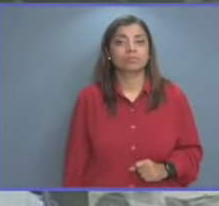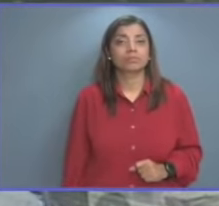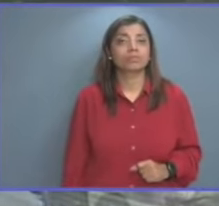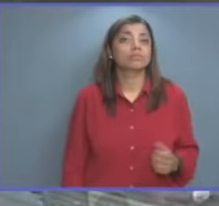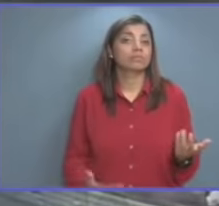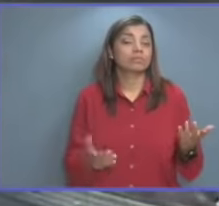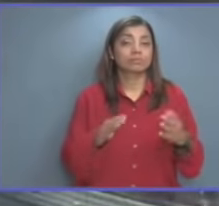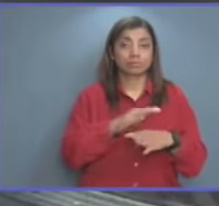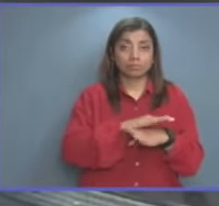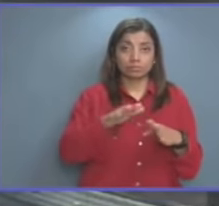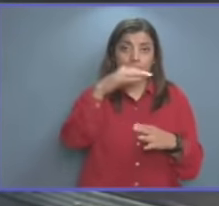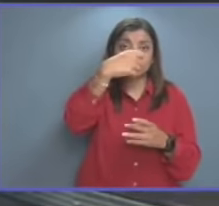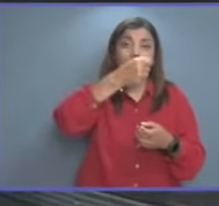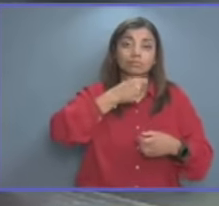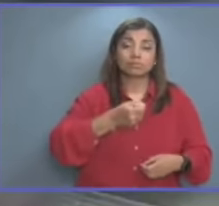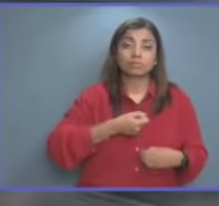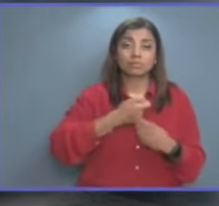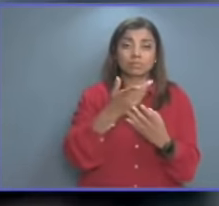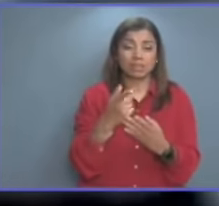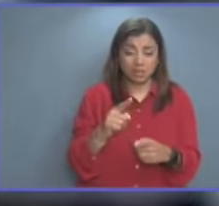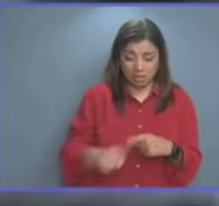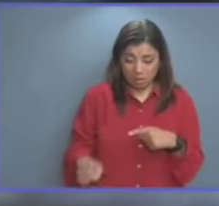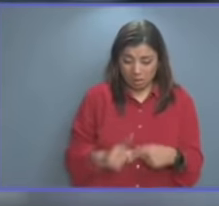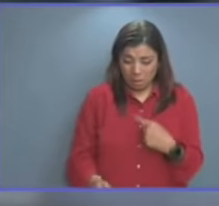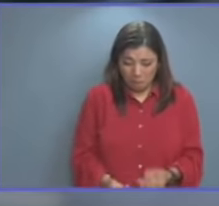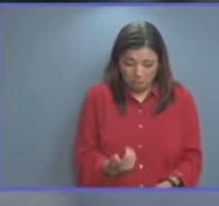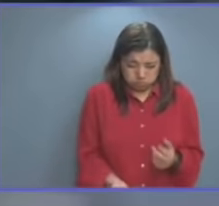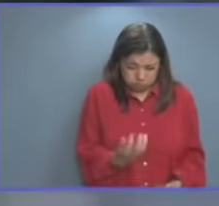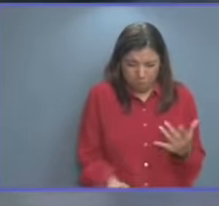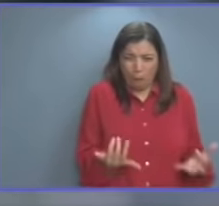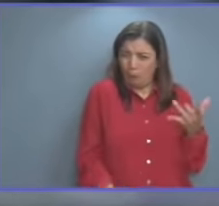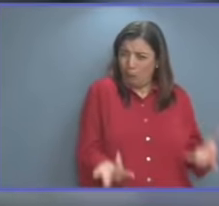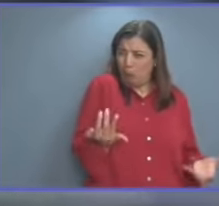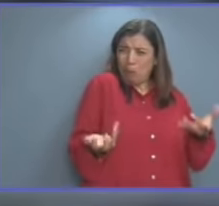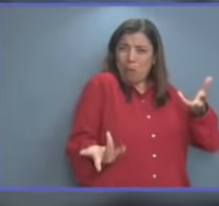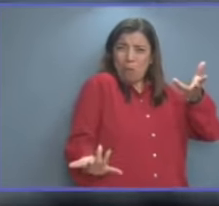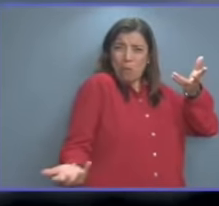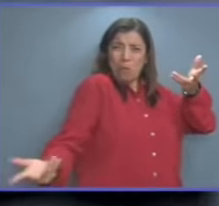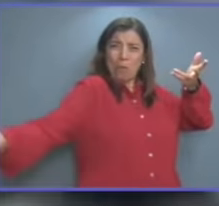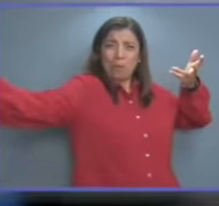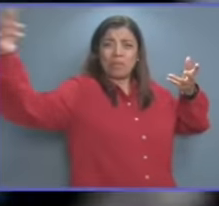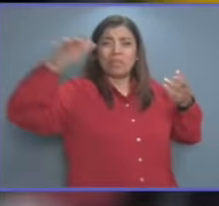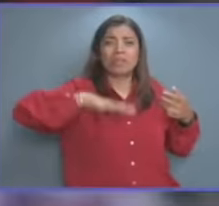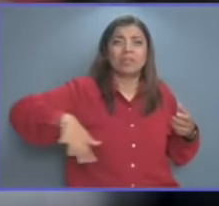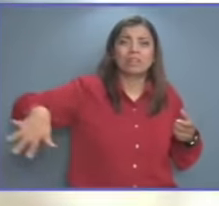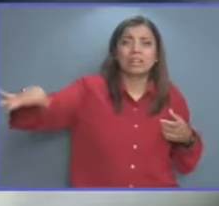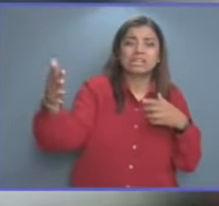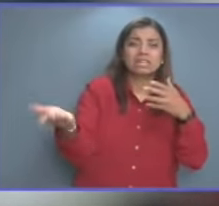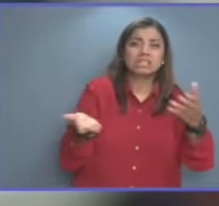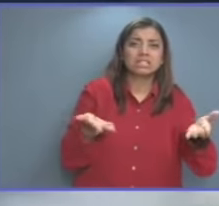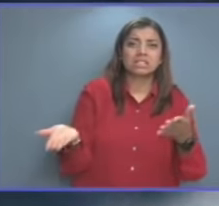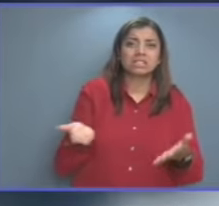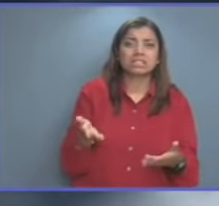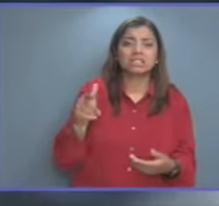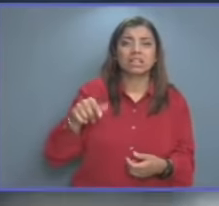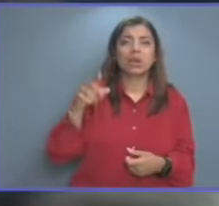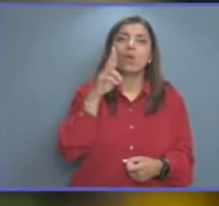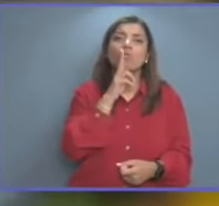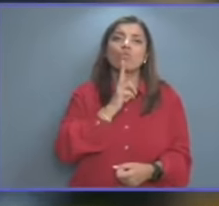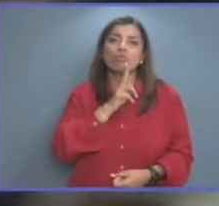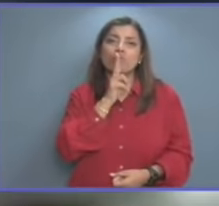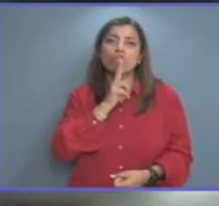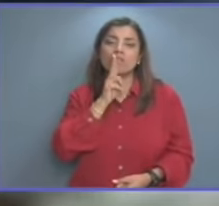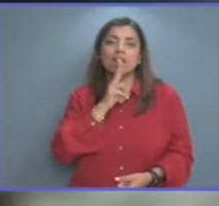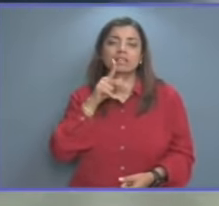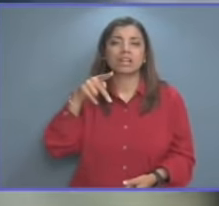y terminamos comentándole que un voraz incendio consumió más de una docena de negocios en un mercado popular de san pedro sula la segunda